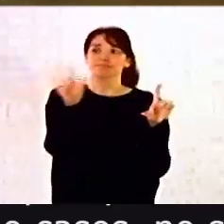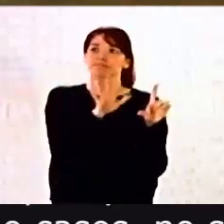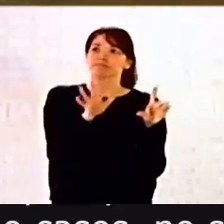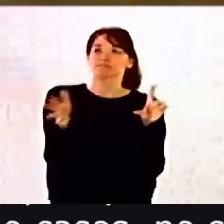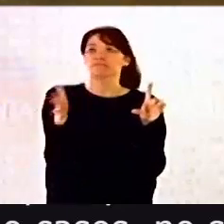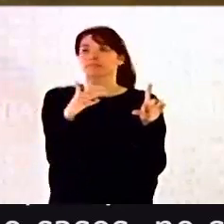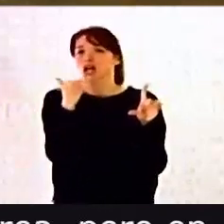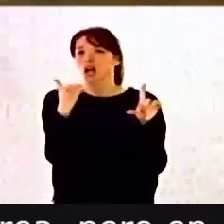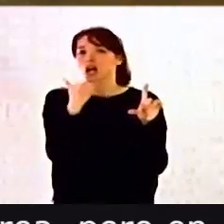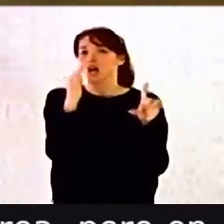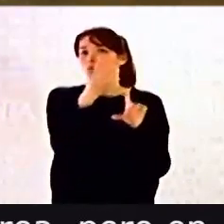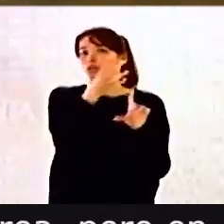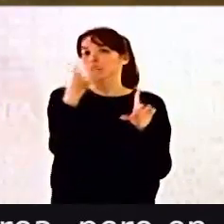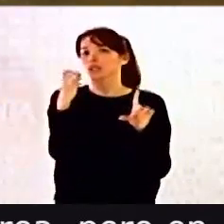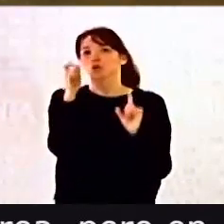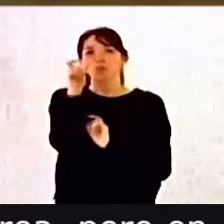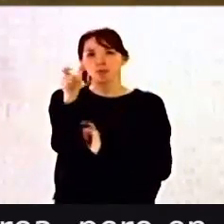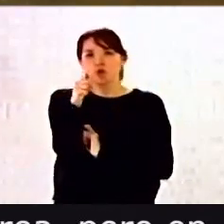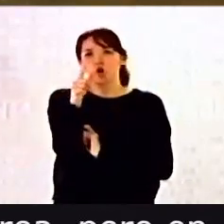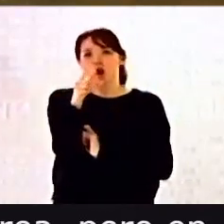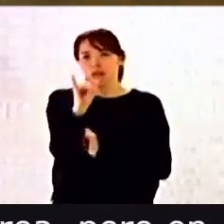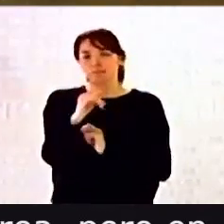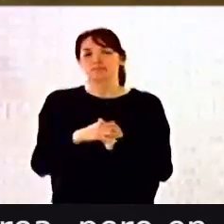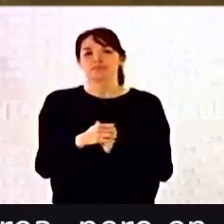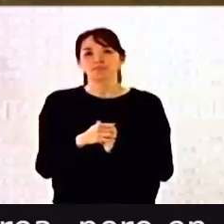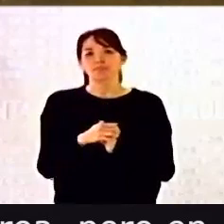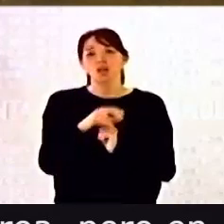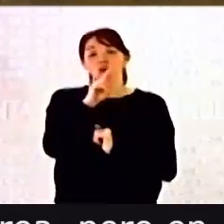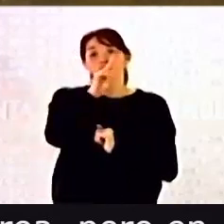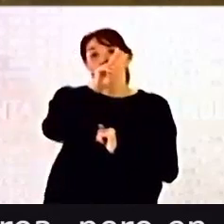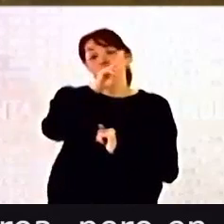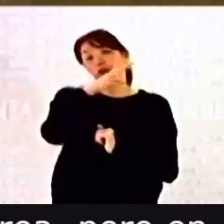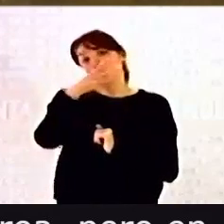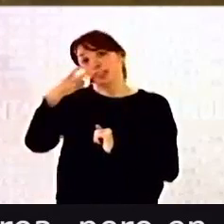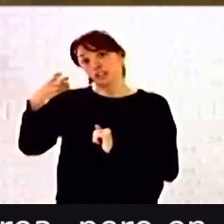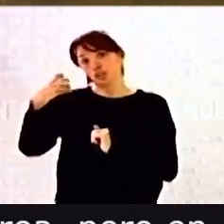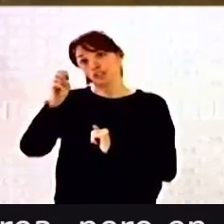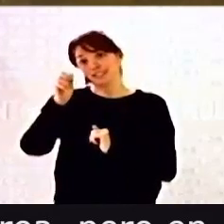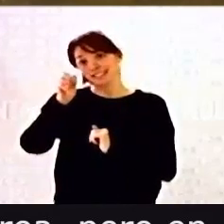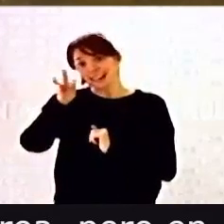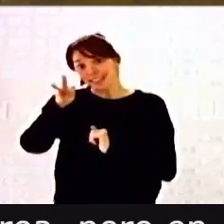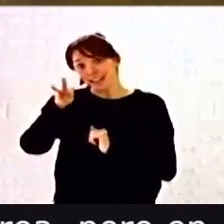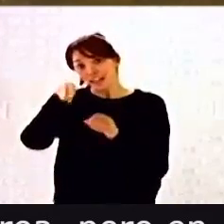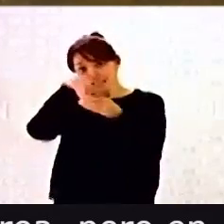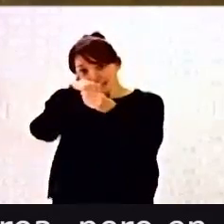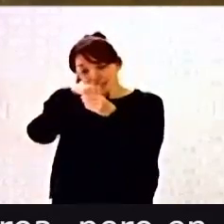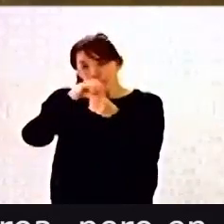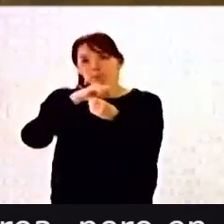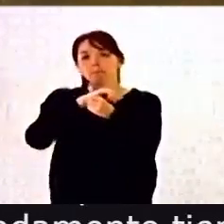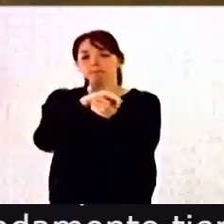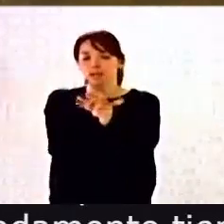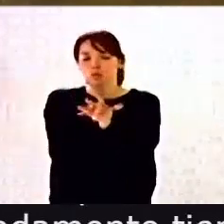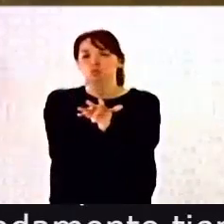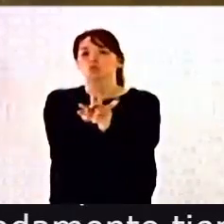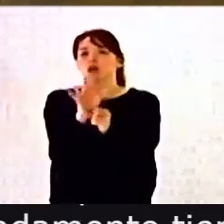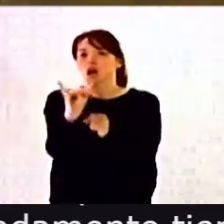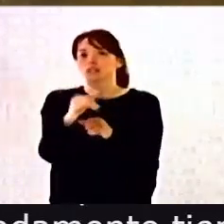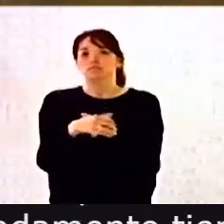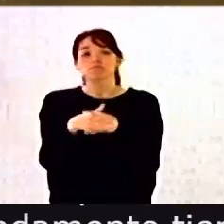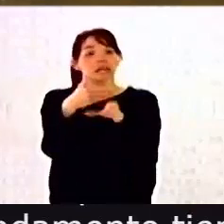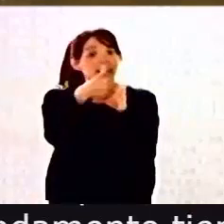cerca de 400 localidades. 213 de ellos aproximadamente tienen casos de coronavirus. El